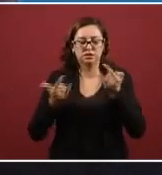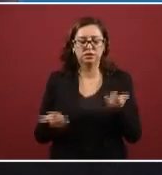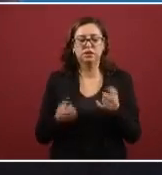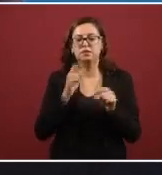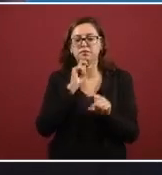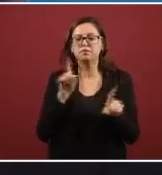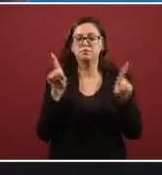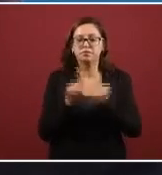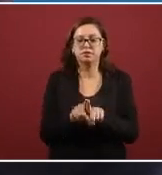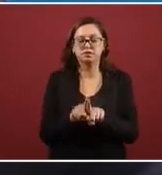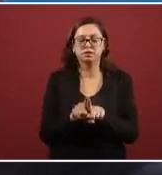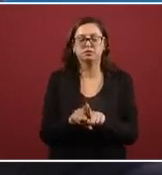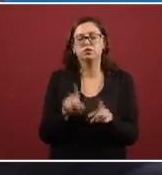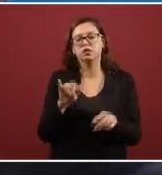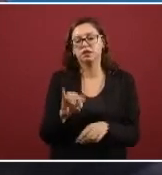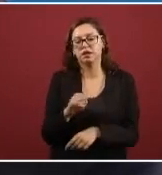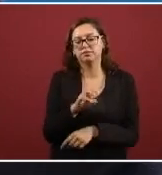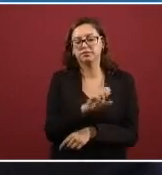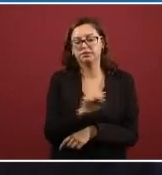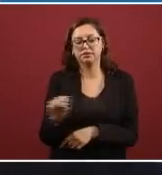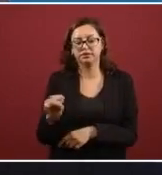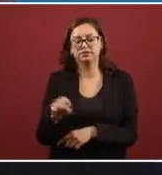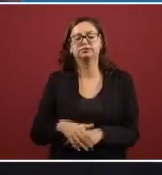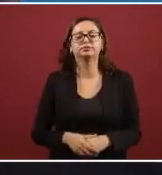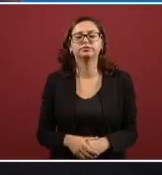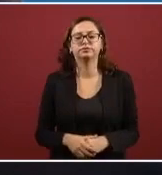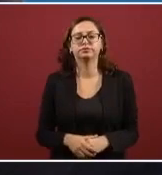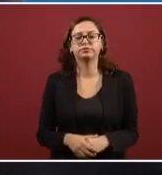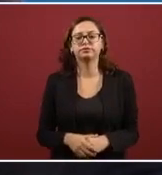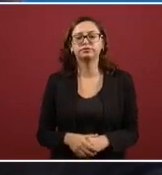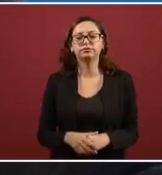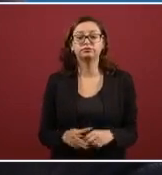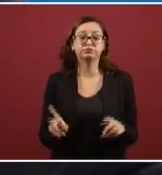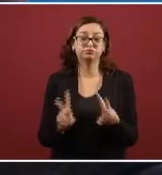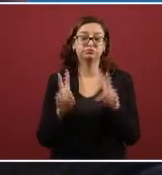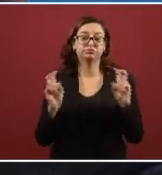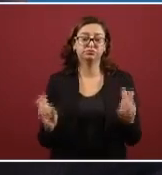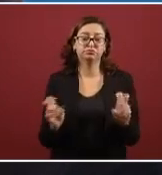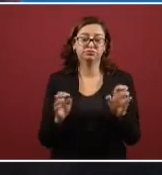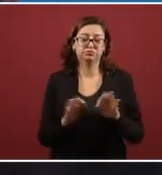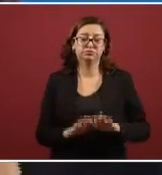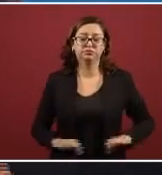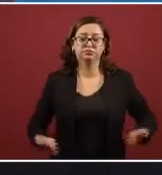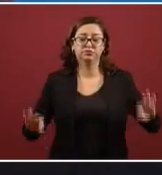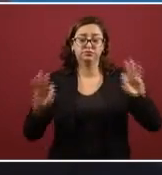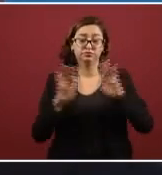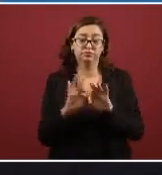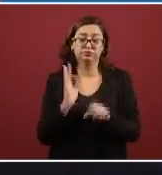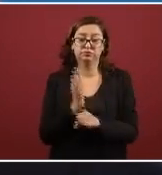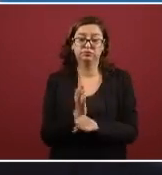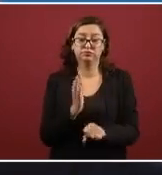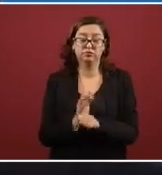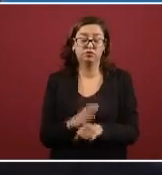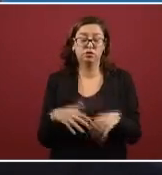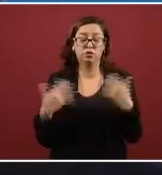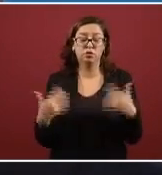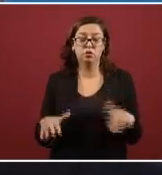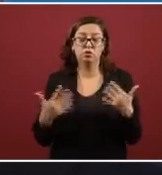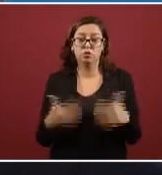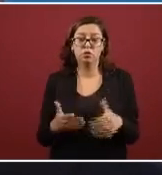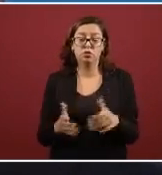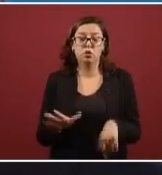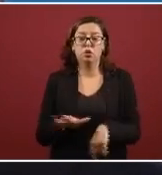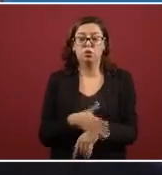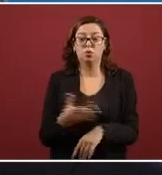Instituto Mexicano del Seguro Social. Esto tiene relevancia en nuestra actualidad, en el momento político que